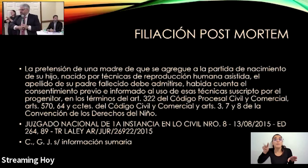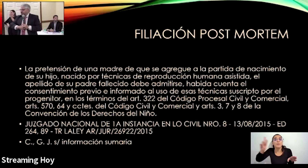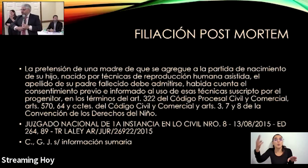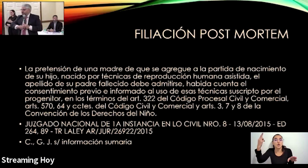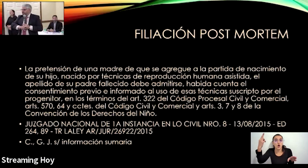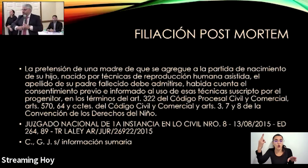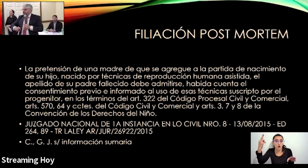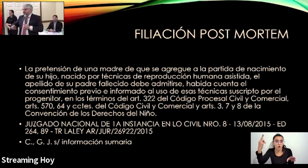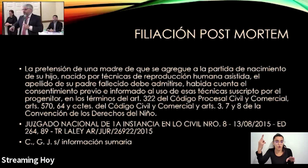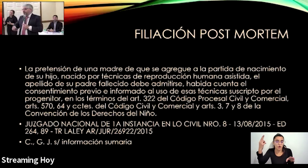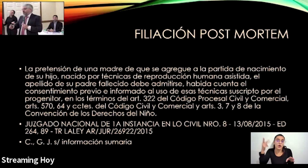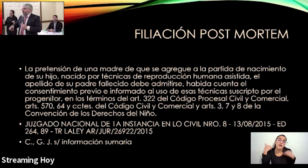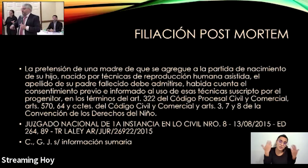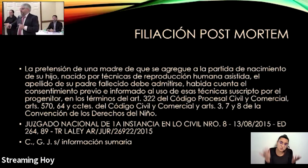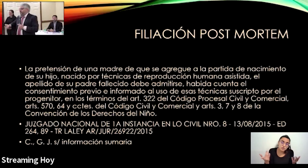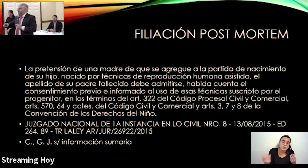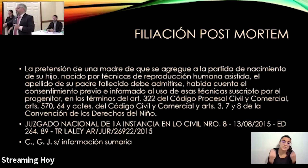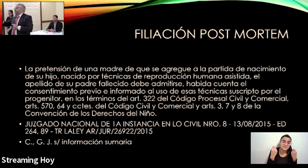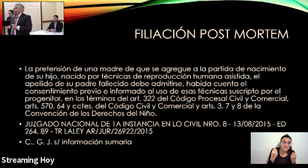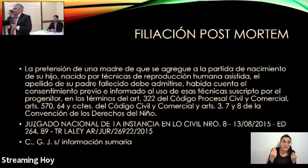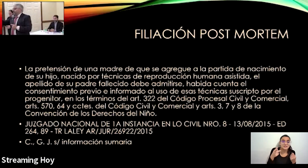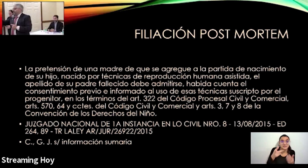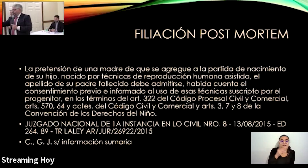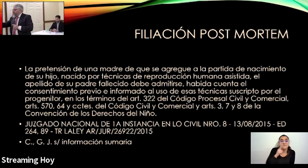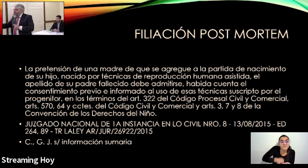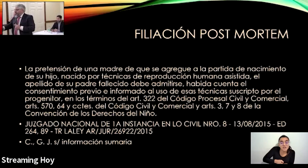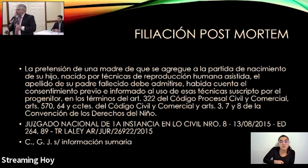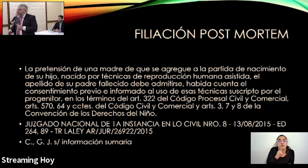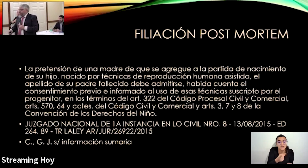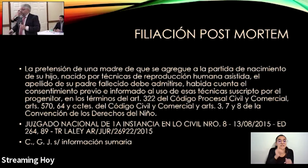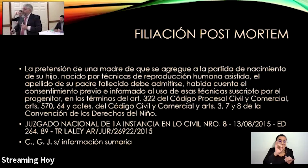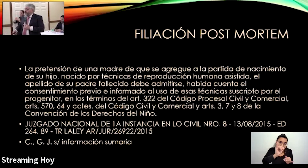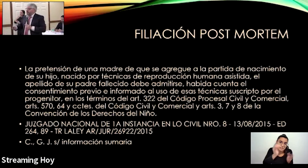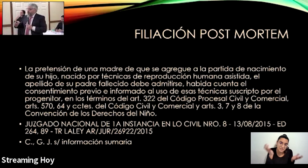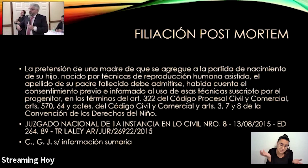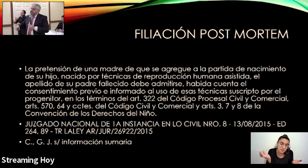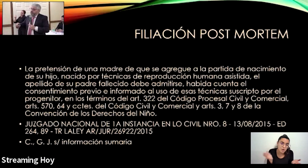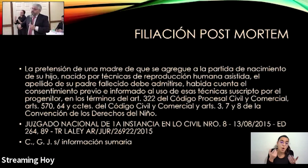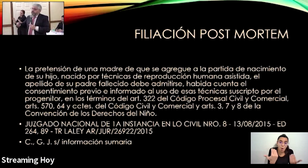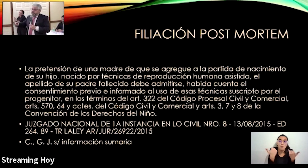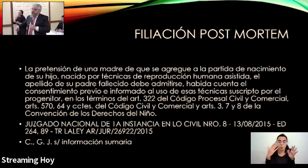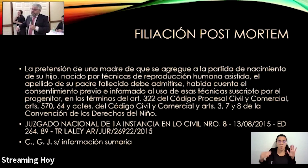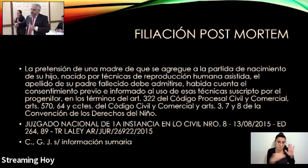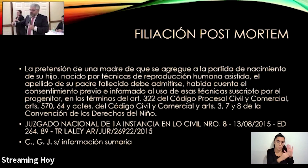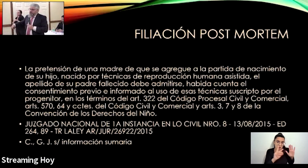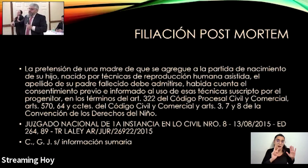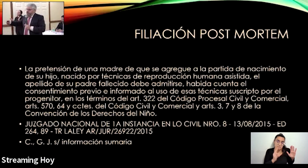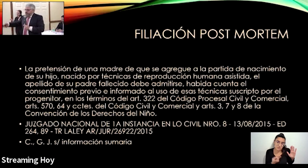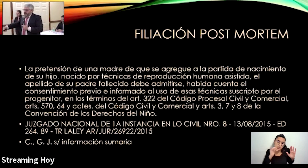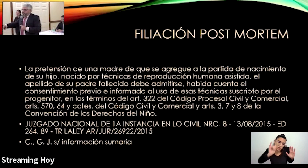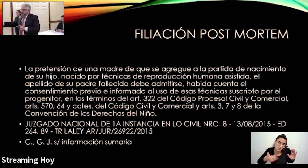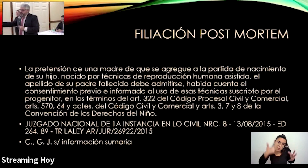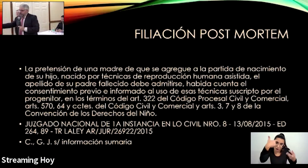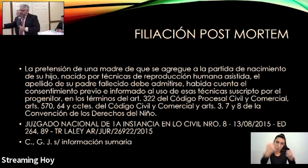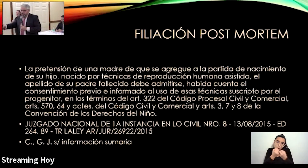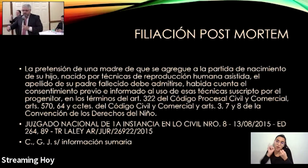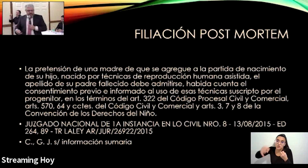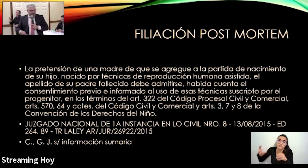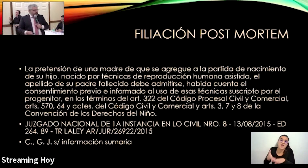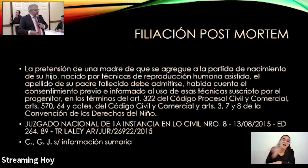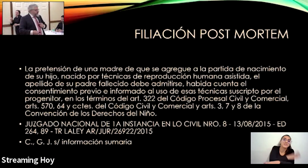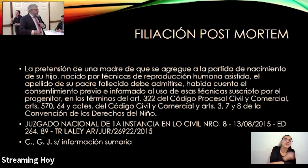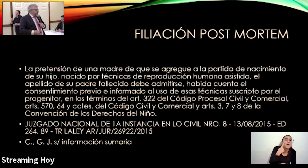Entonces, lo que hace este fallo es decirle, bueno, sí, señora, puede ponerle el apellido porque el consentimiento fue dado de